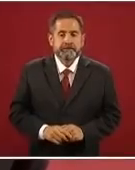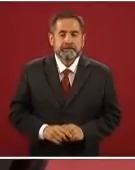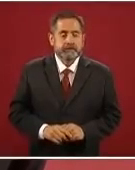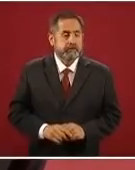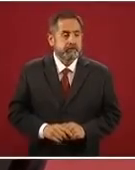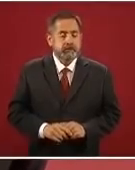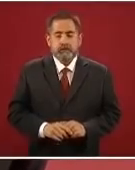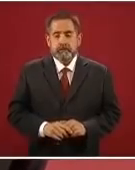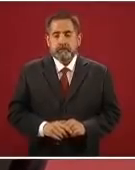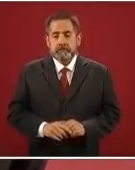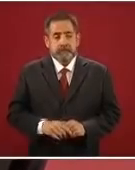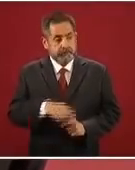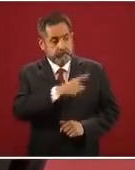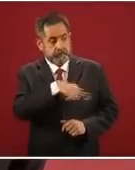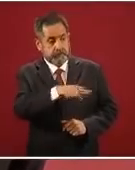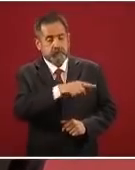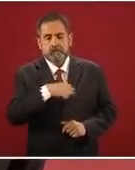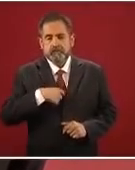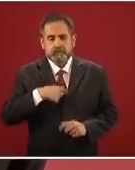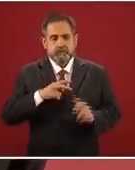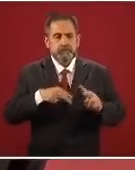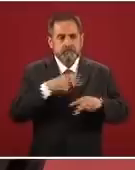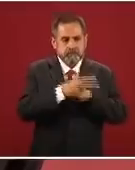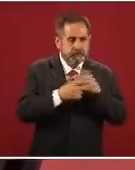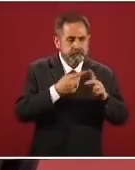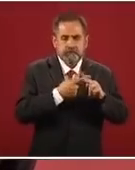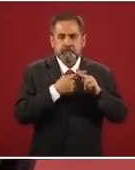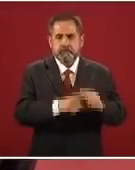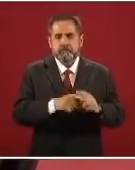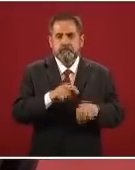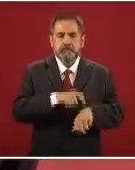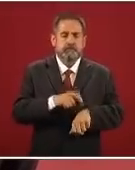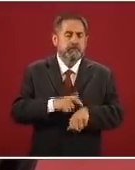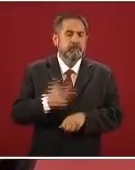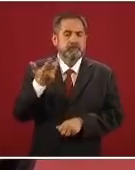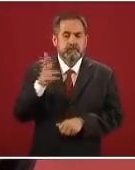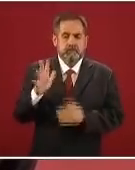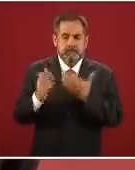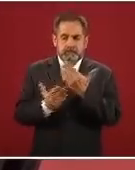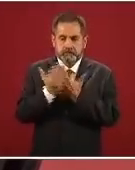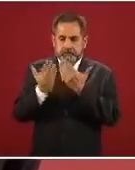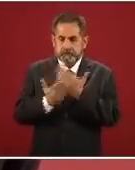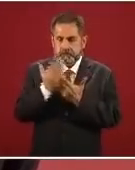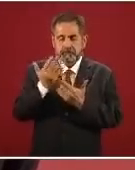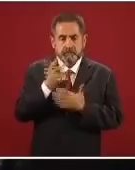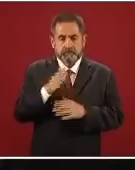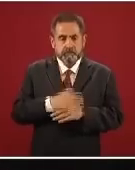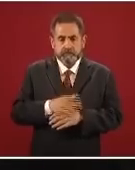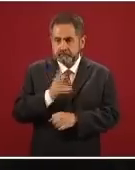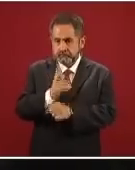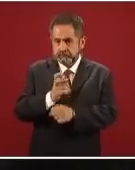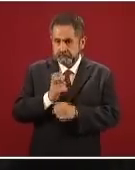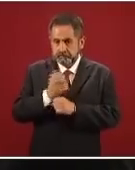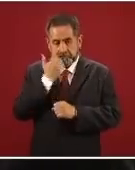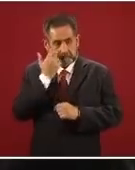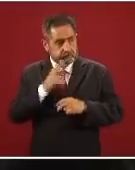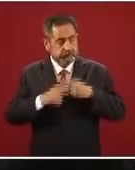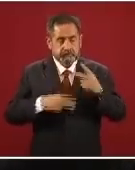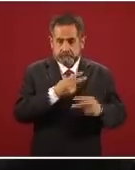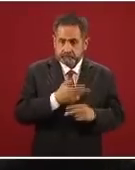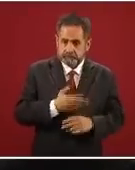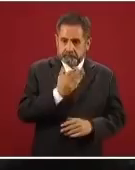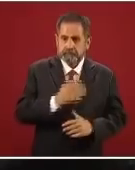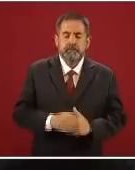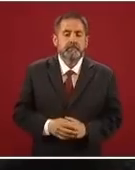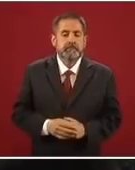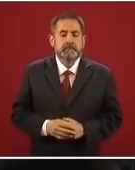allá vamos a iniciar actividades a las 10 de la mañana, están invitadas e invitados.